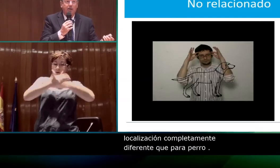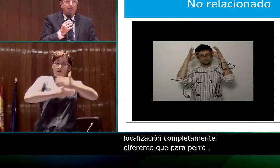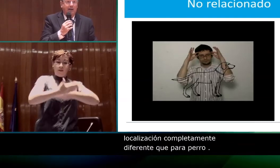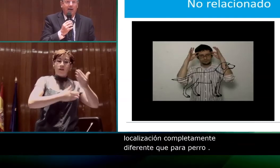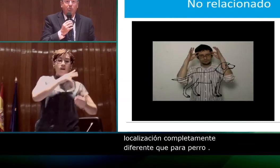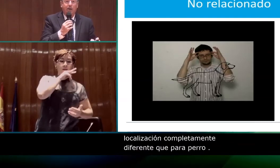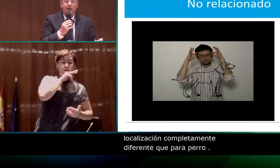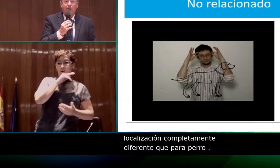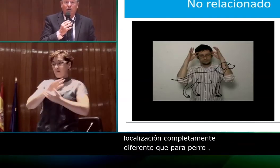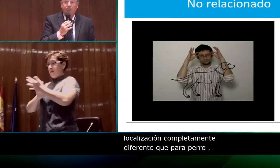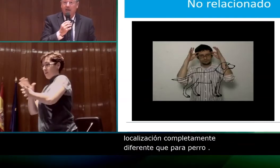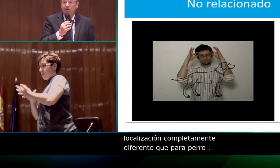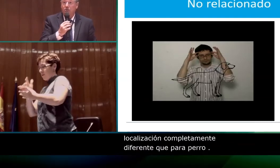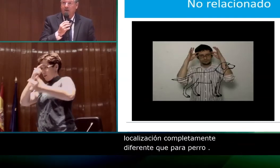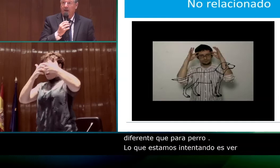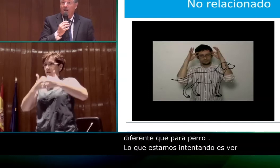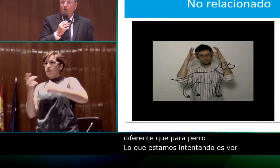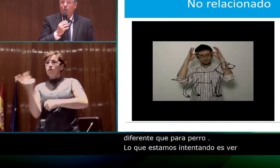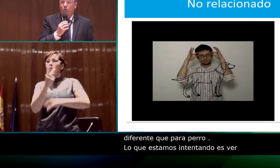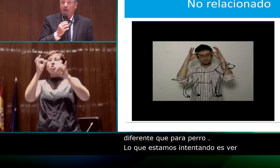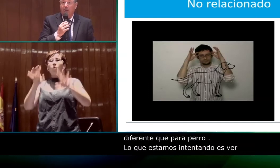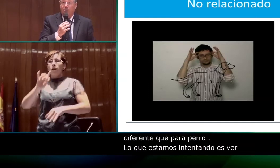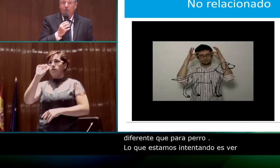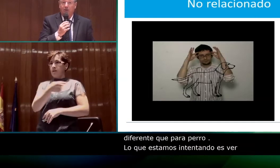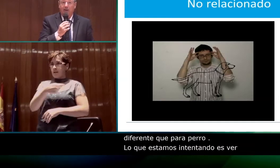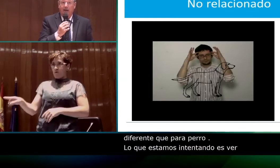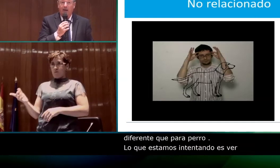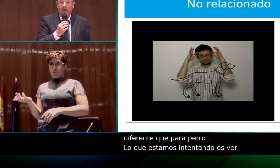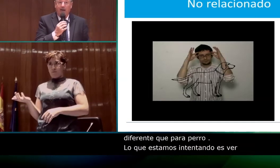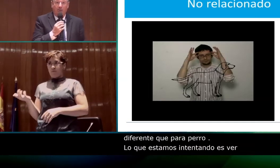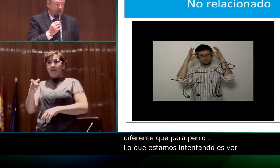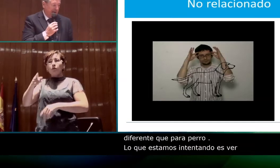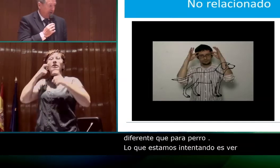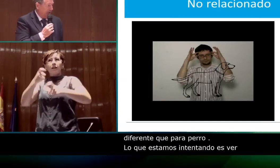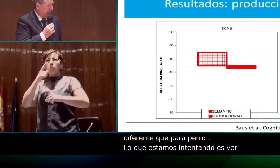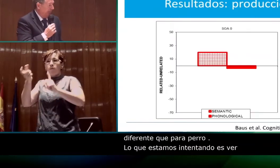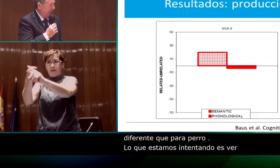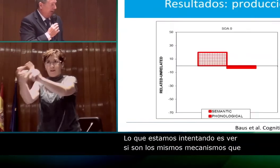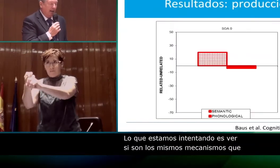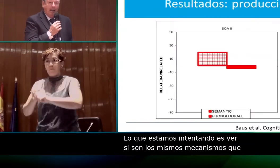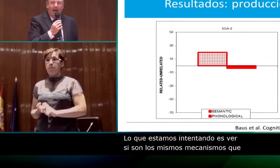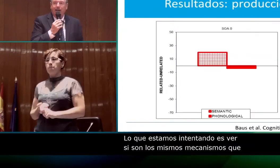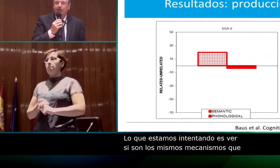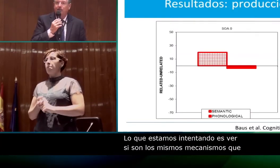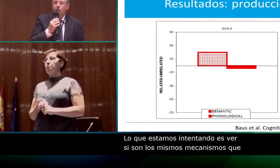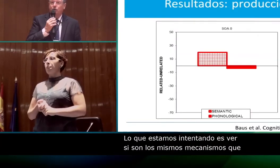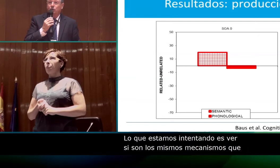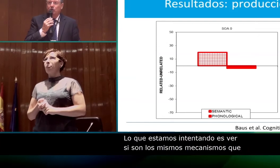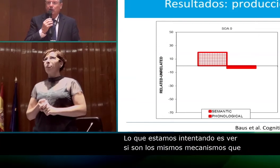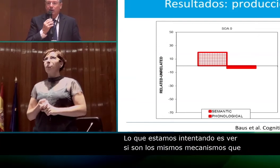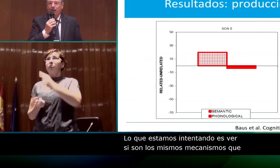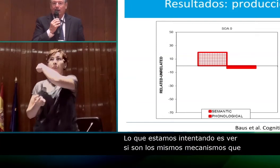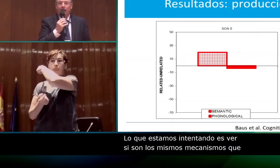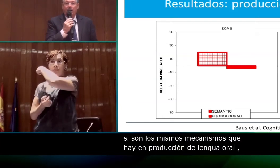producción de la lengua oral, los mecanismos que ocurren en la producción de la lengua de signos. Aquí